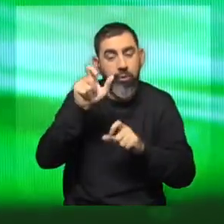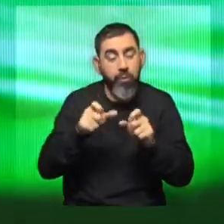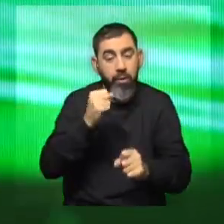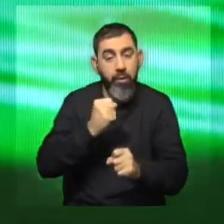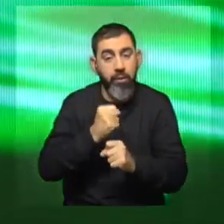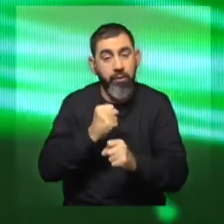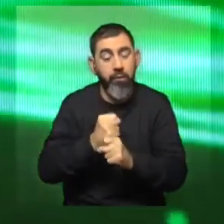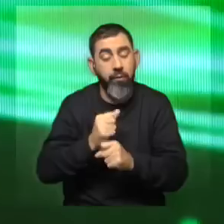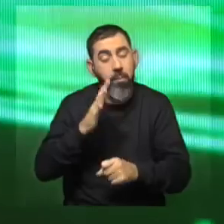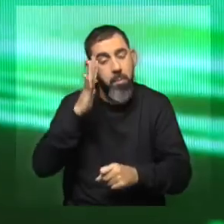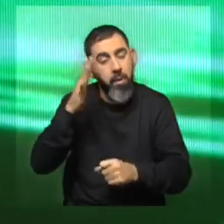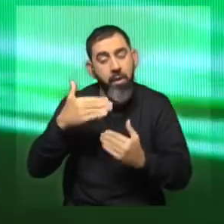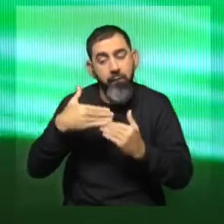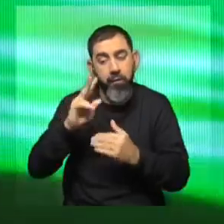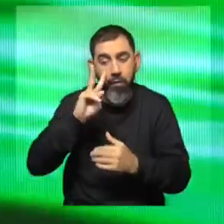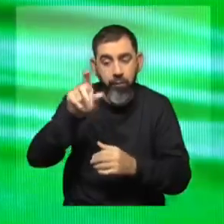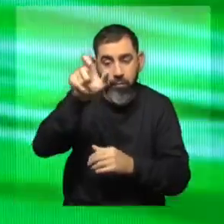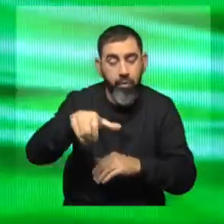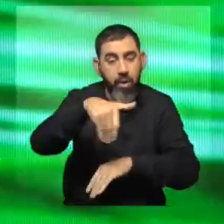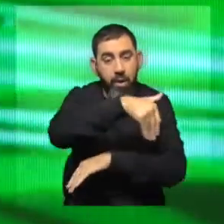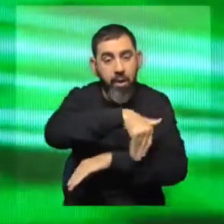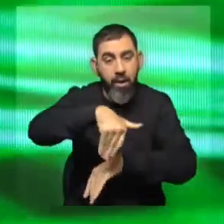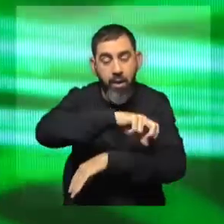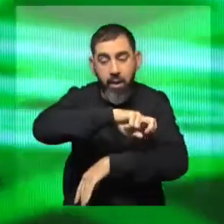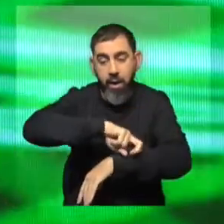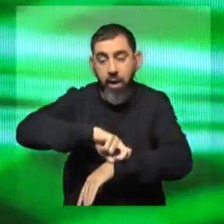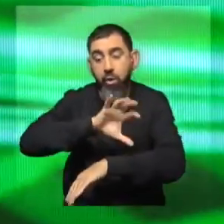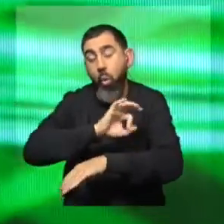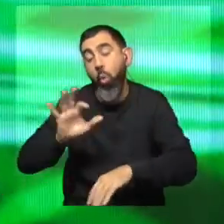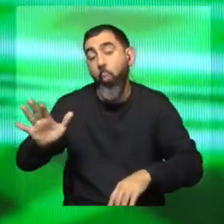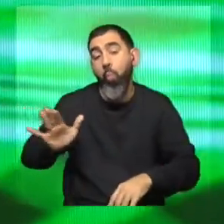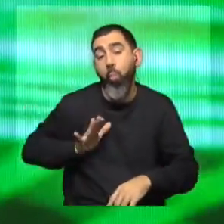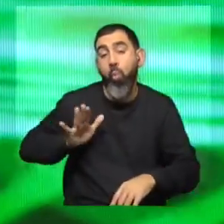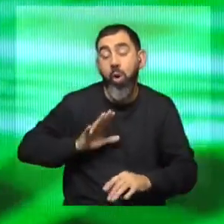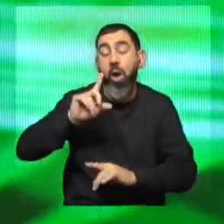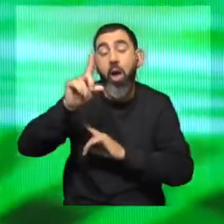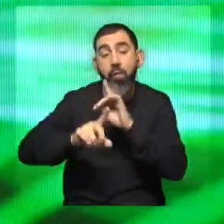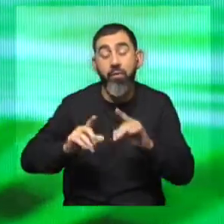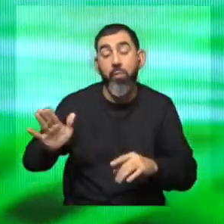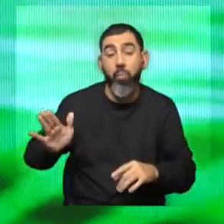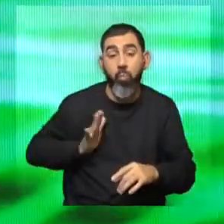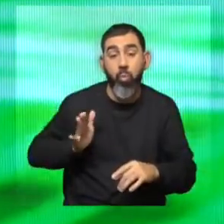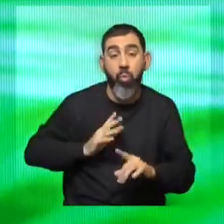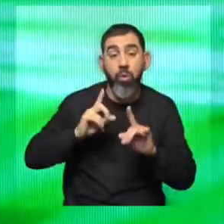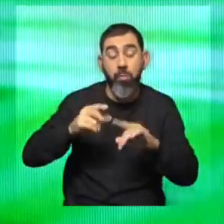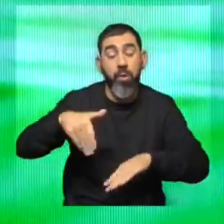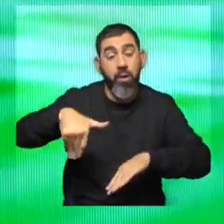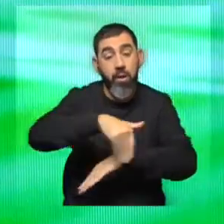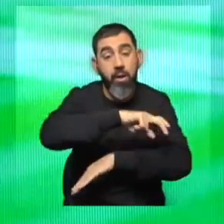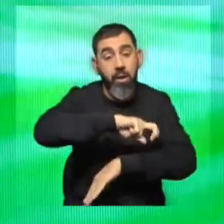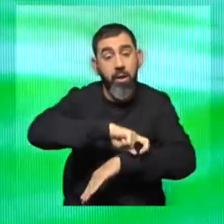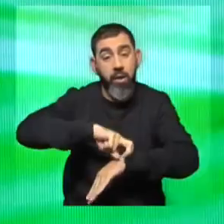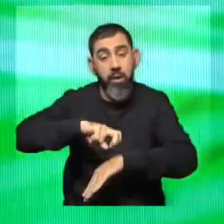imagínate un vecino que ve a una persona en situación de calle o una mujer este que a veces las mujeres también estación de calle tienen